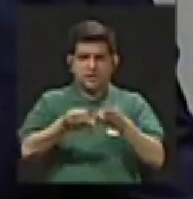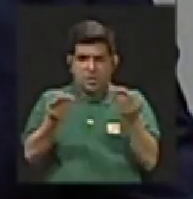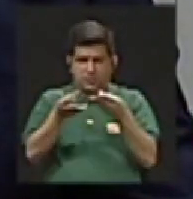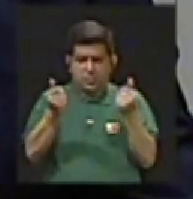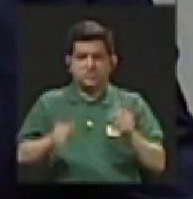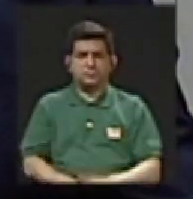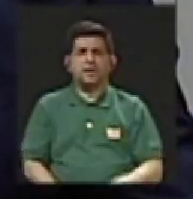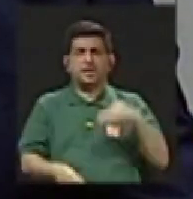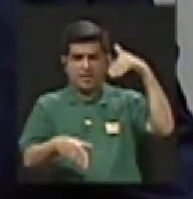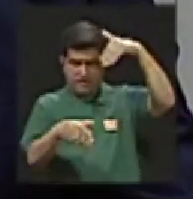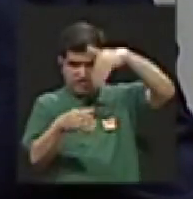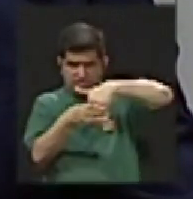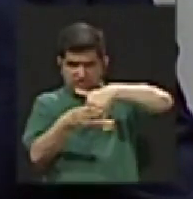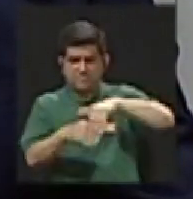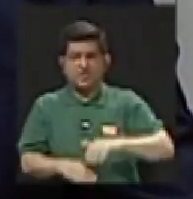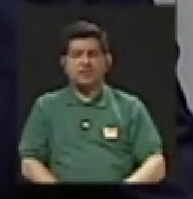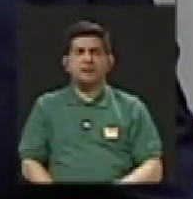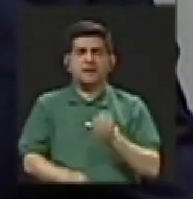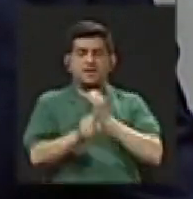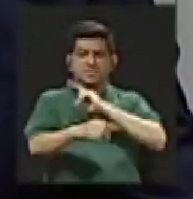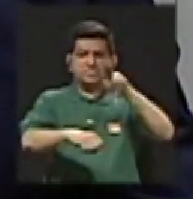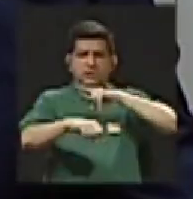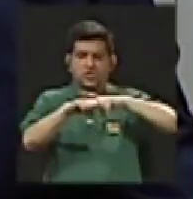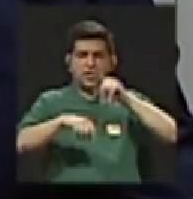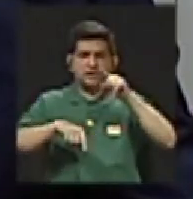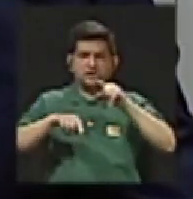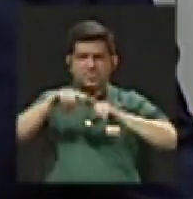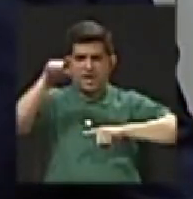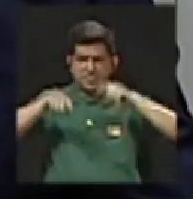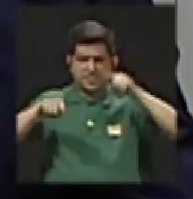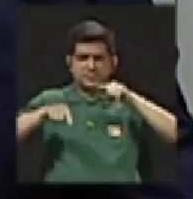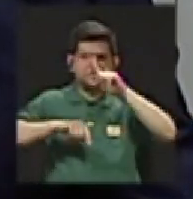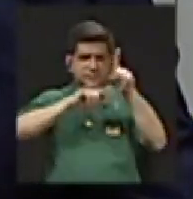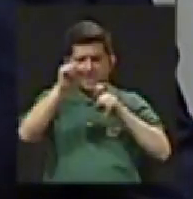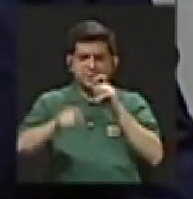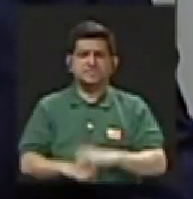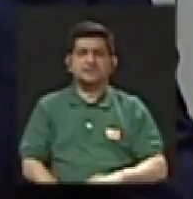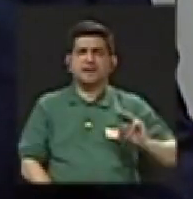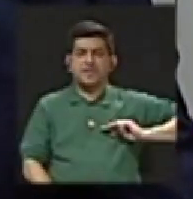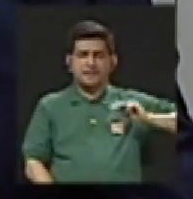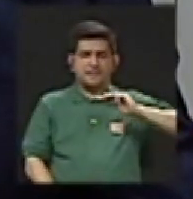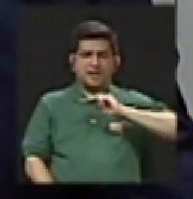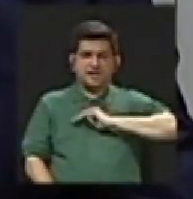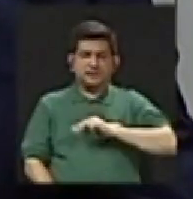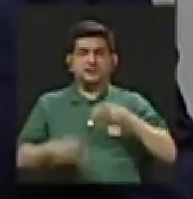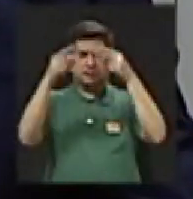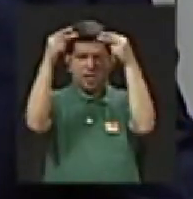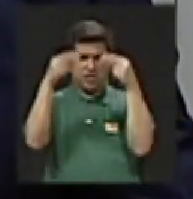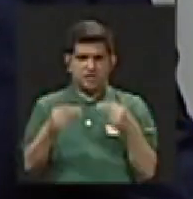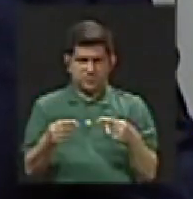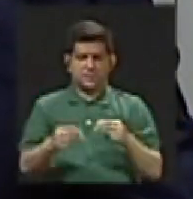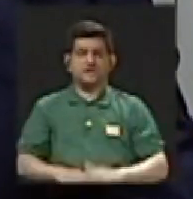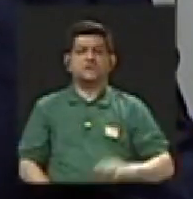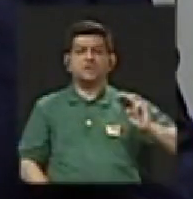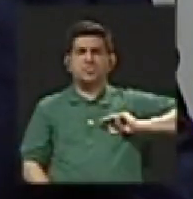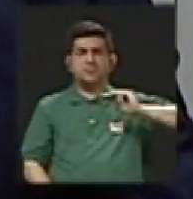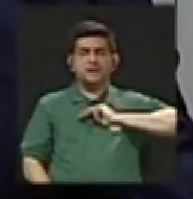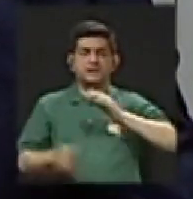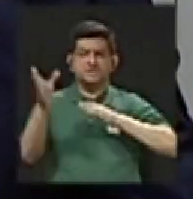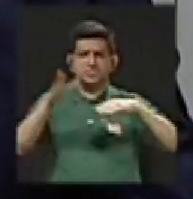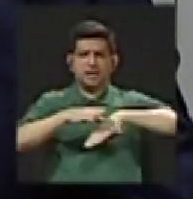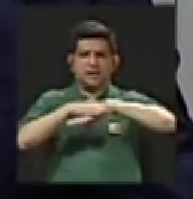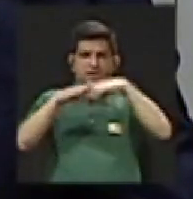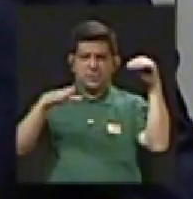están interviniendo el Instituto Nacional de Estadística y Censos, el Ministerio de Hacienda, el Ministerio de Comercio